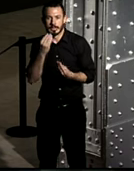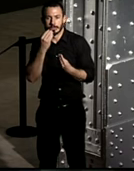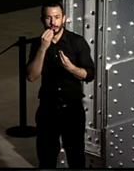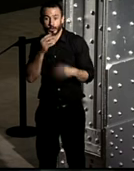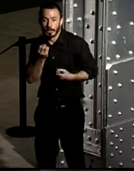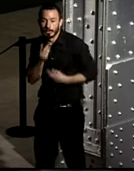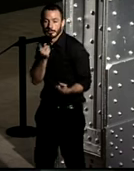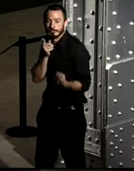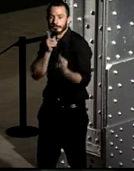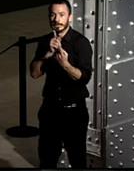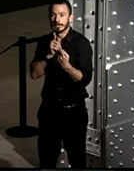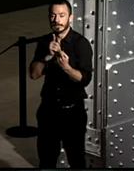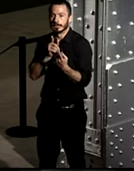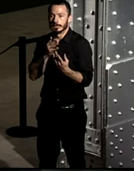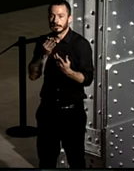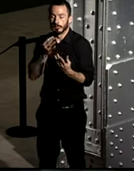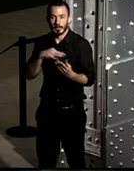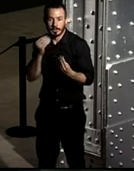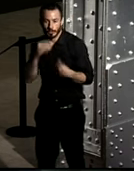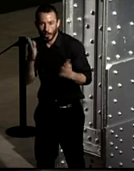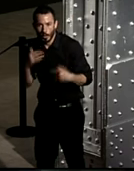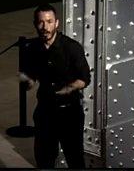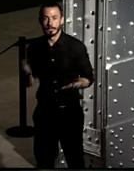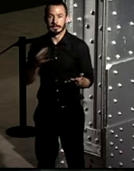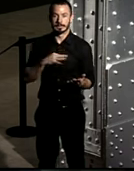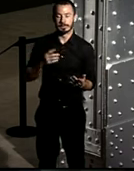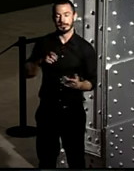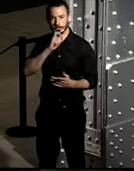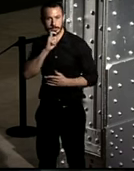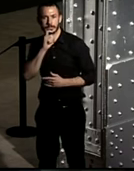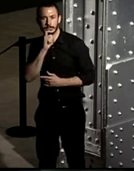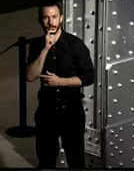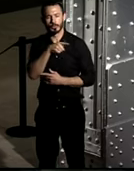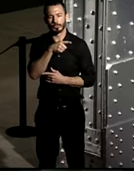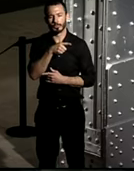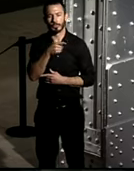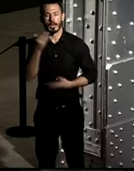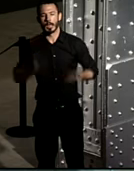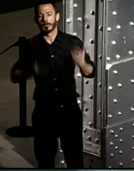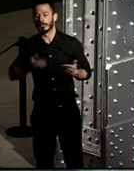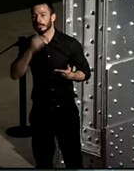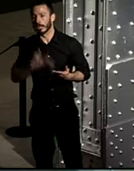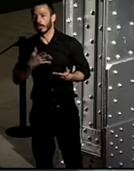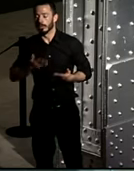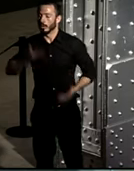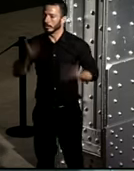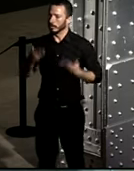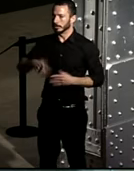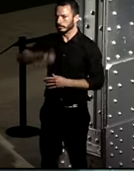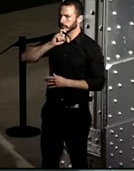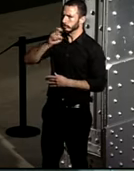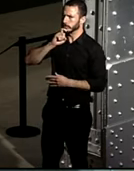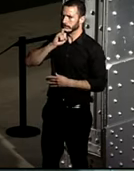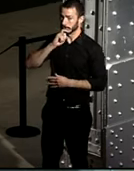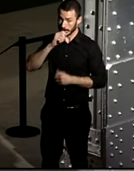contar o a no tener una historia que contar, en definitiva, ¿no? ¿Qué tal evalúas? Evaluar es lo más molesto y lo más difícil. ¿Hay